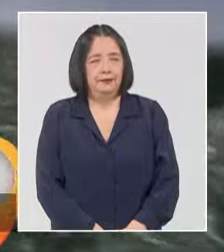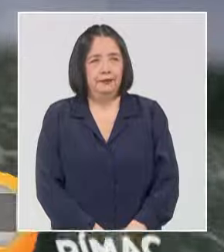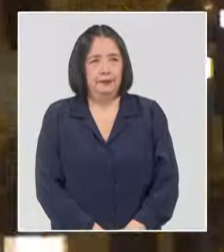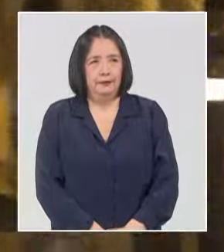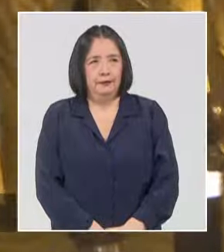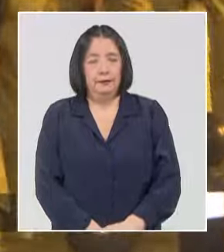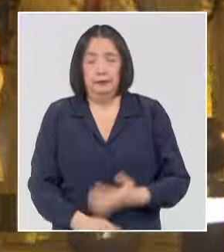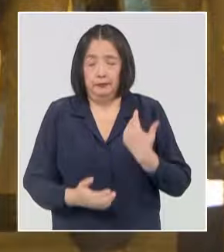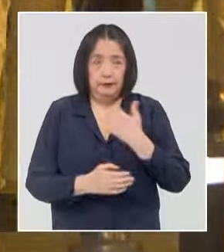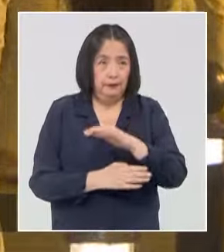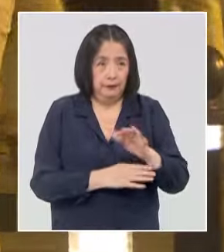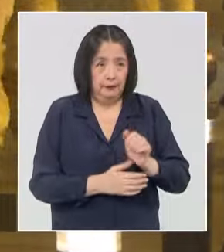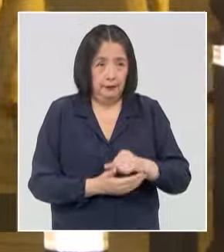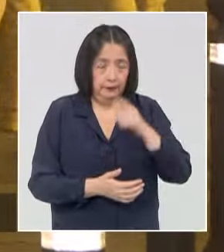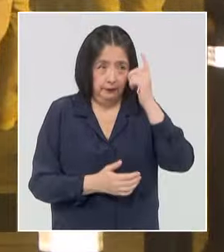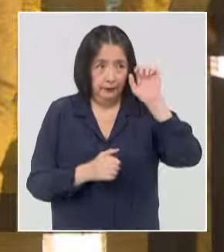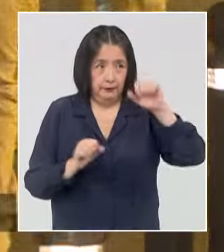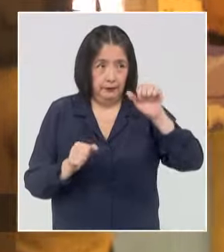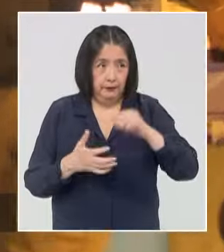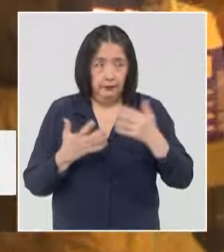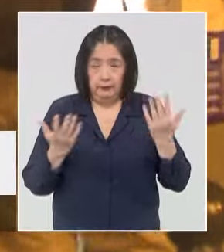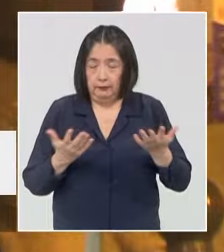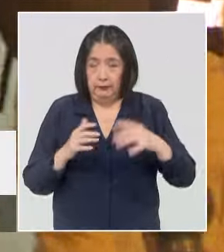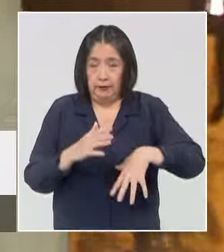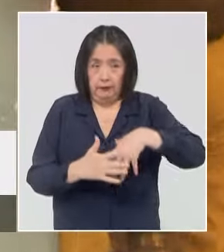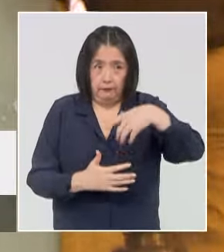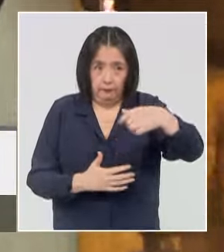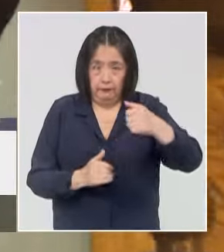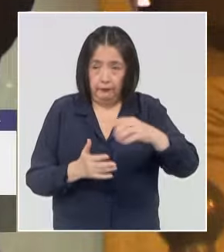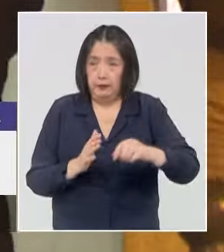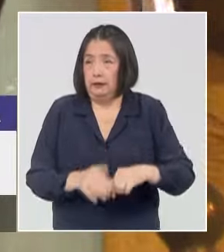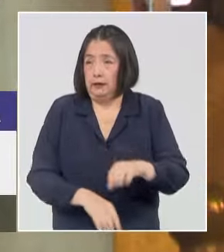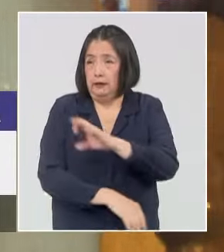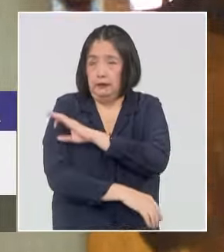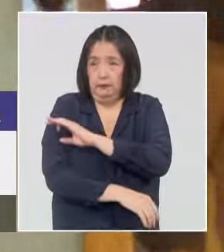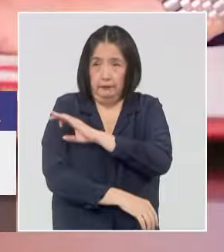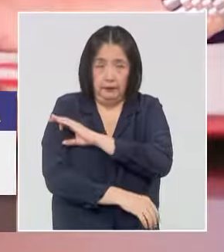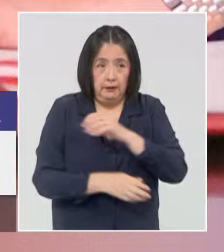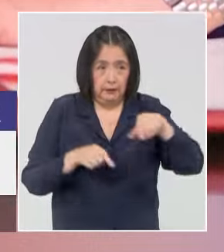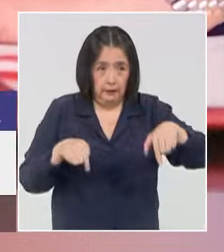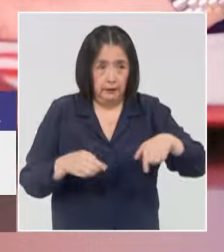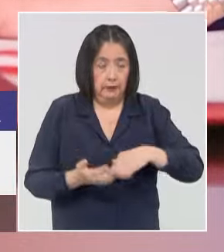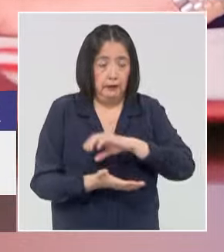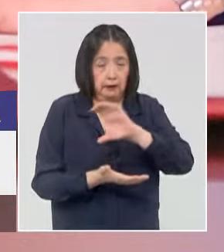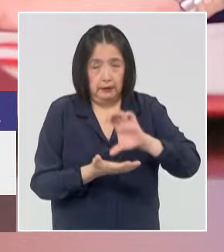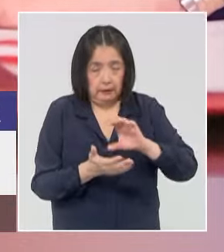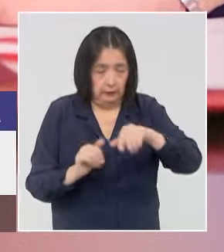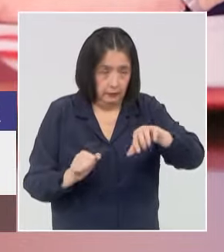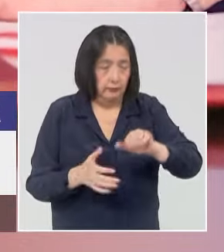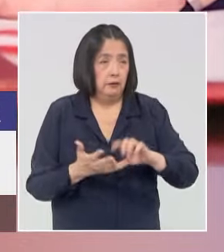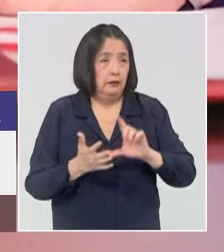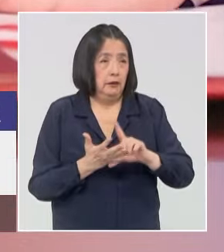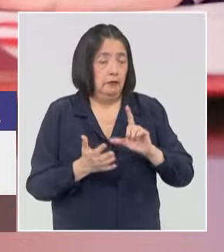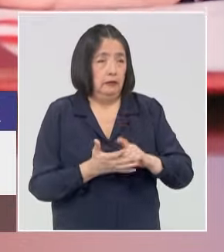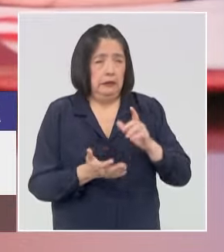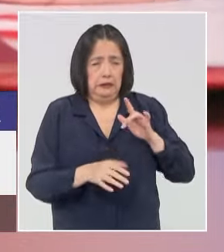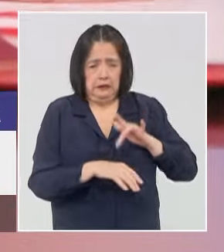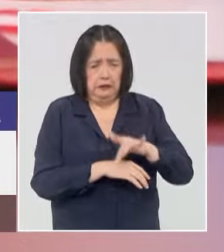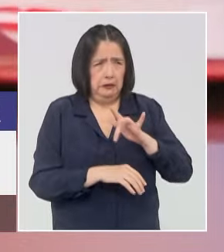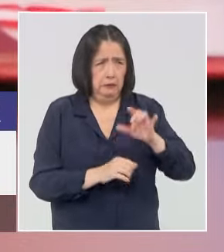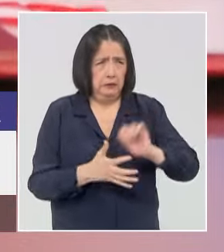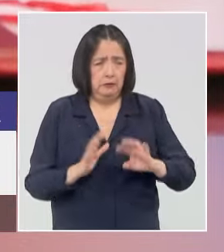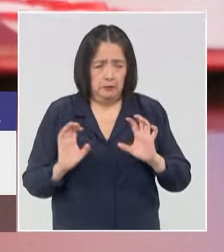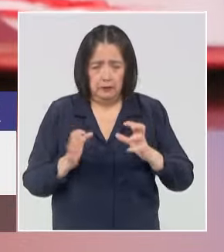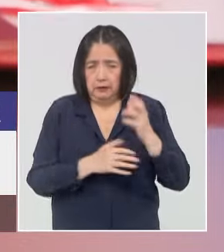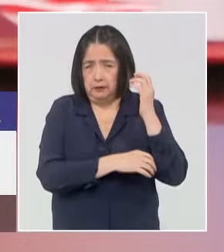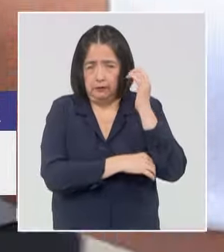Muy buenas tardes, Lorena. Efectivamente, nos encontramos en los exteriores del Ministerio Público aquí en el centro de Lima. En realidad, desde muy temprano con el equipo de